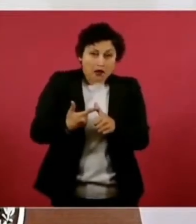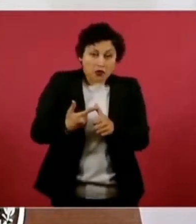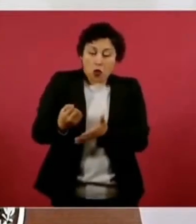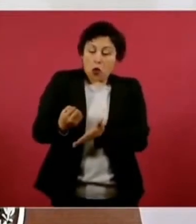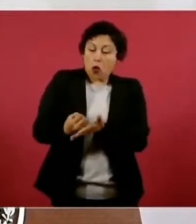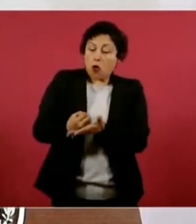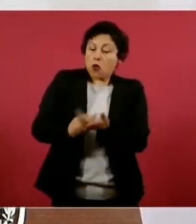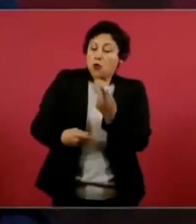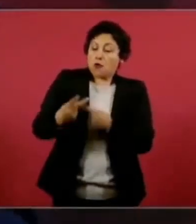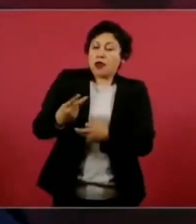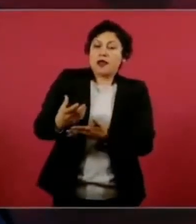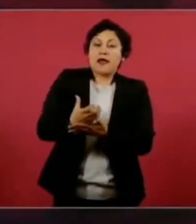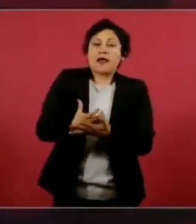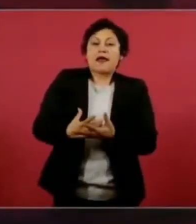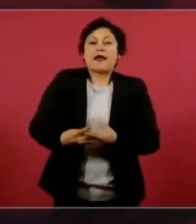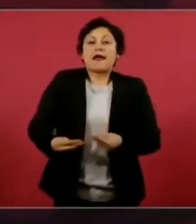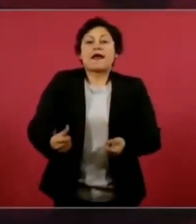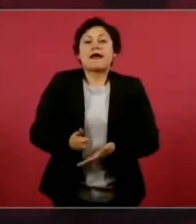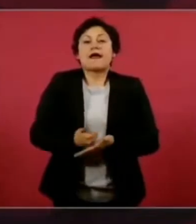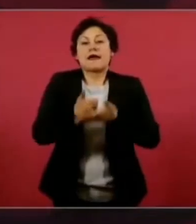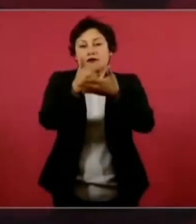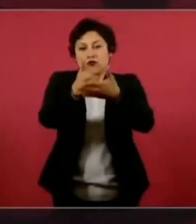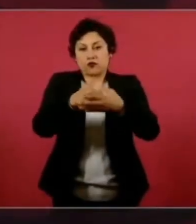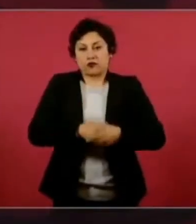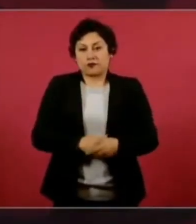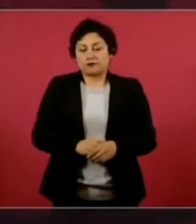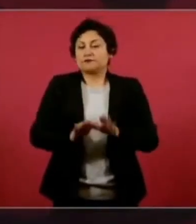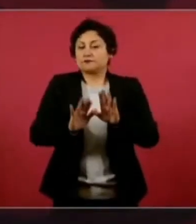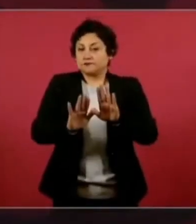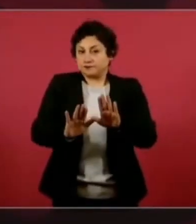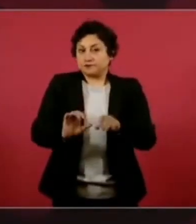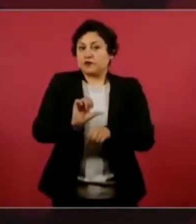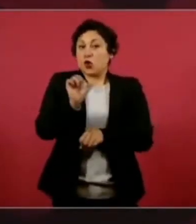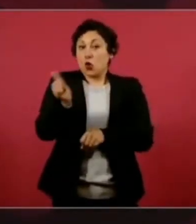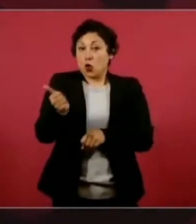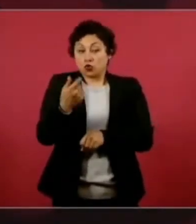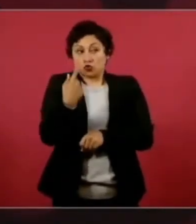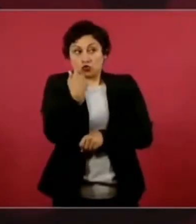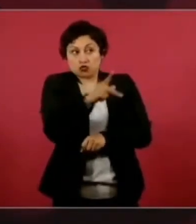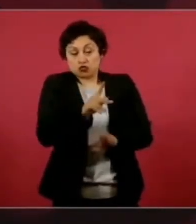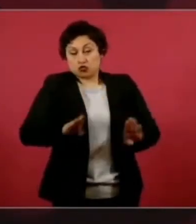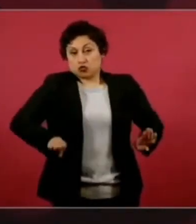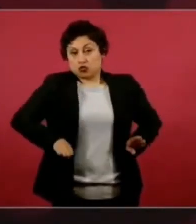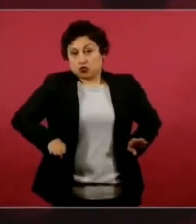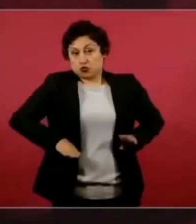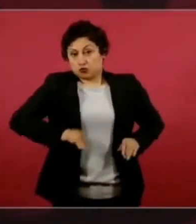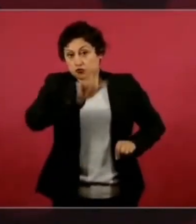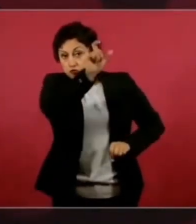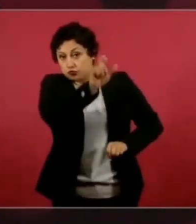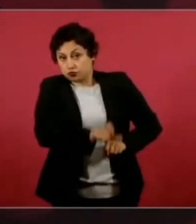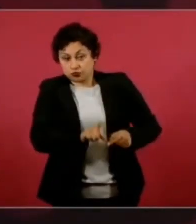Y lo tercero, regresando al tema, son muy autoritarios,